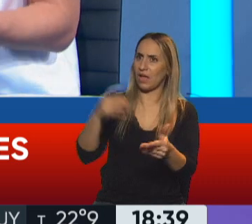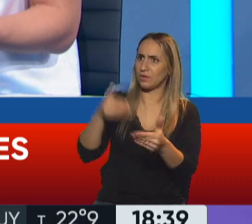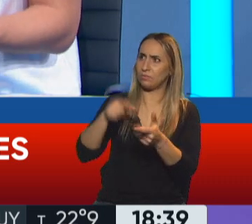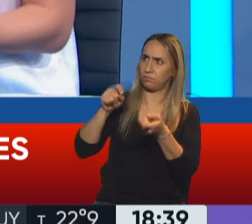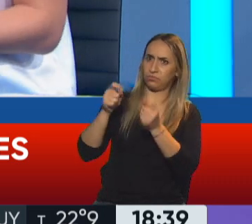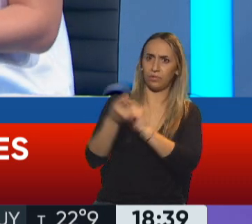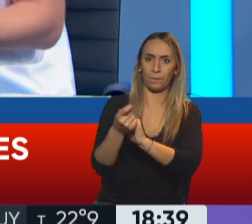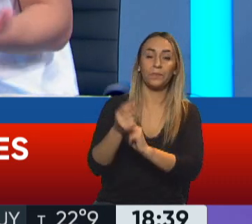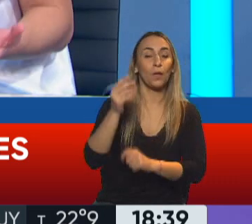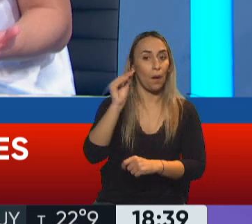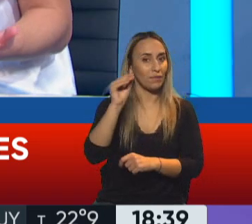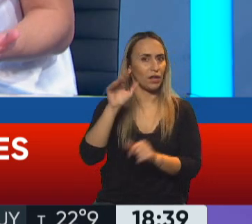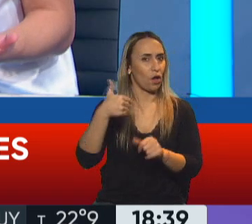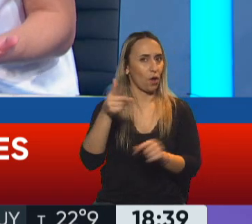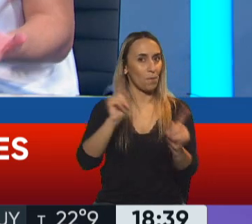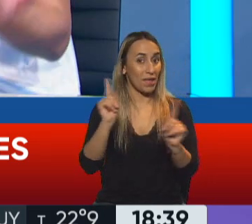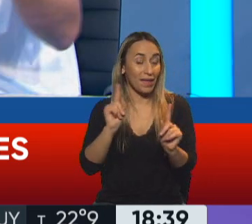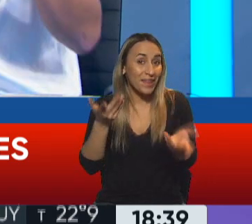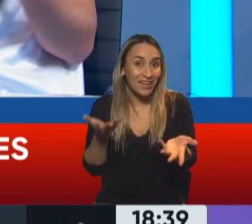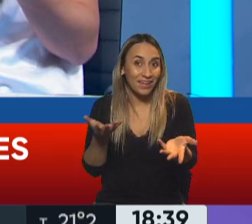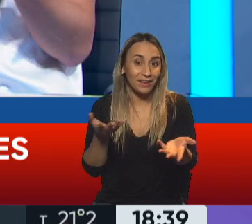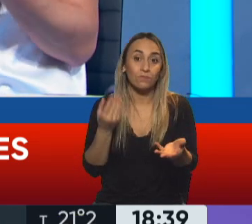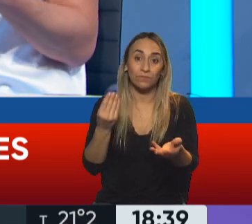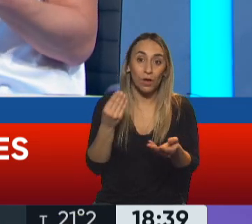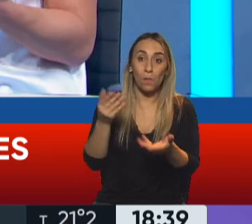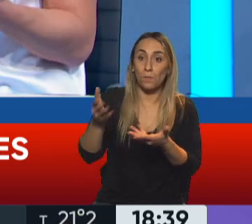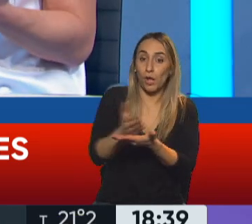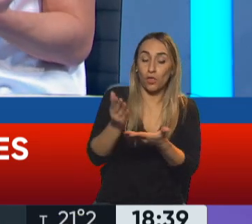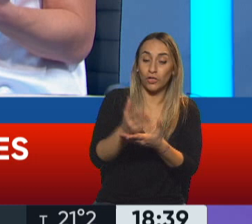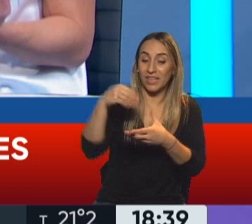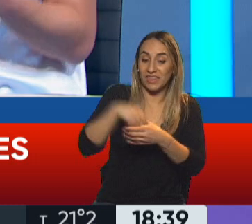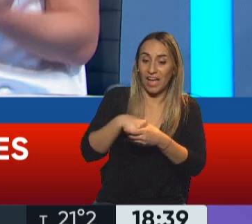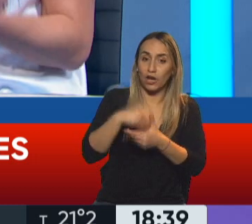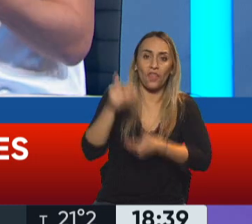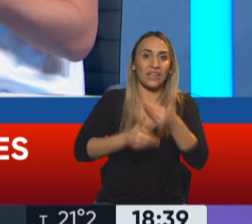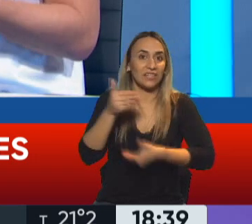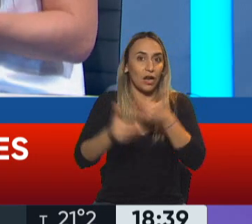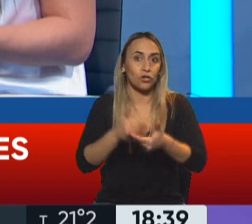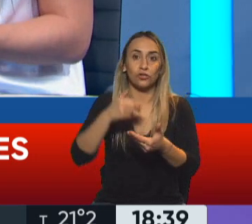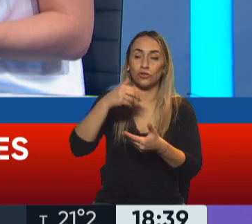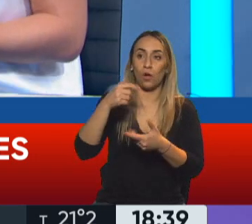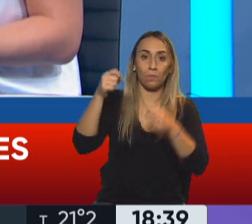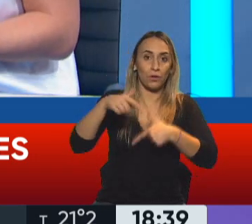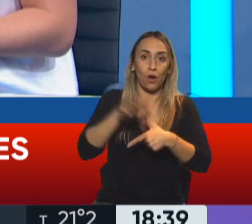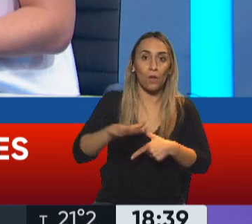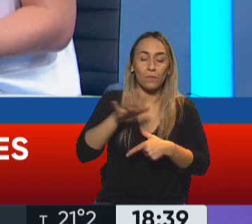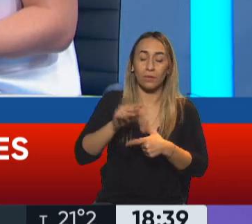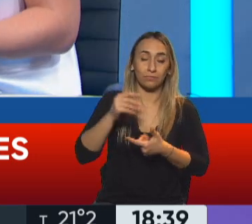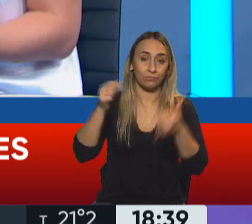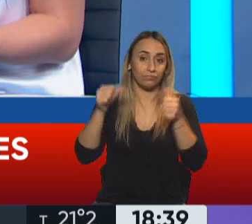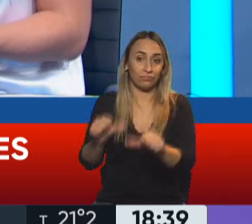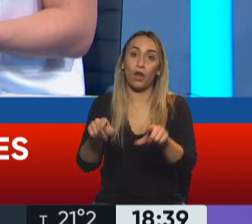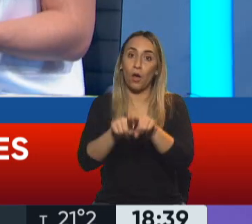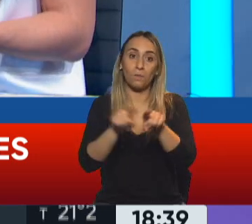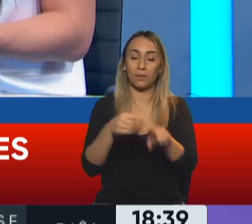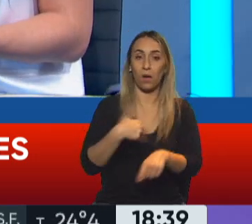que Brasil no le conviene tampoco esta política porque afecta a la producción interna, al desarrollo productivo local, lo mismo que Argentina.